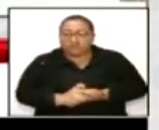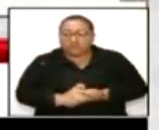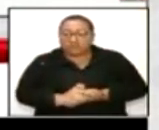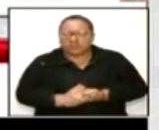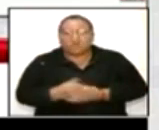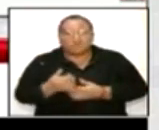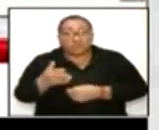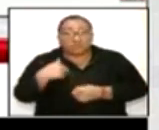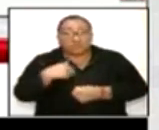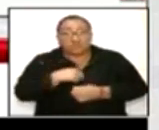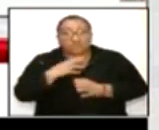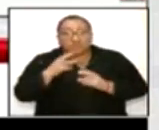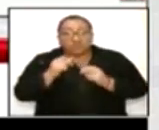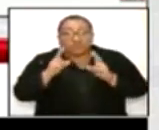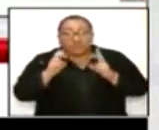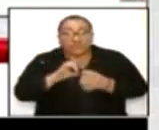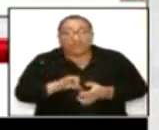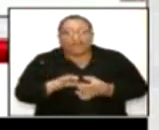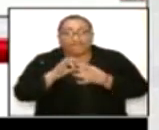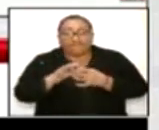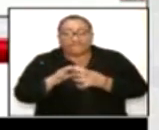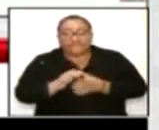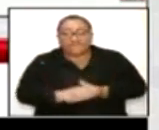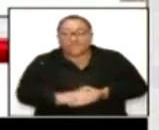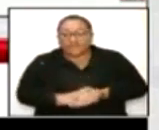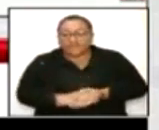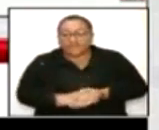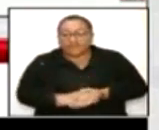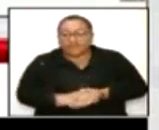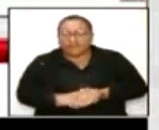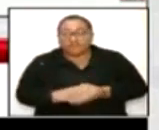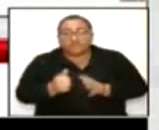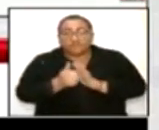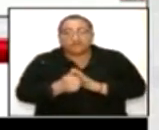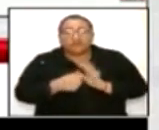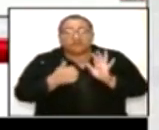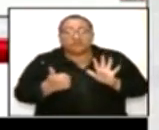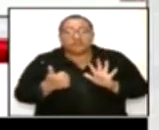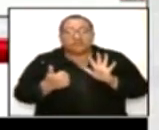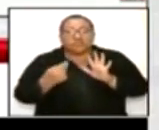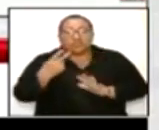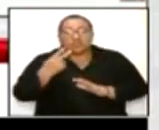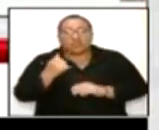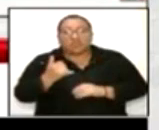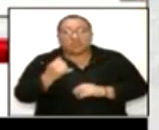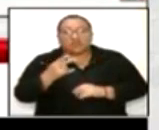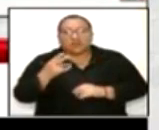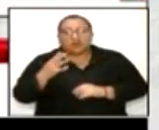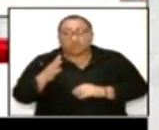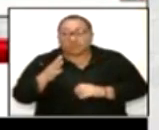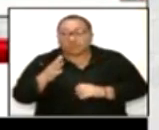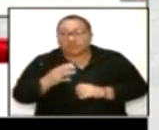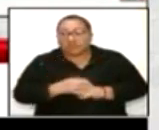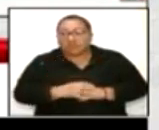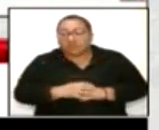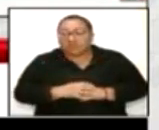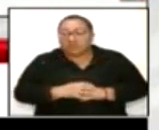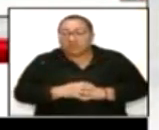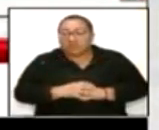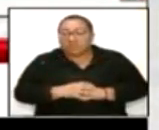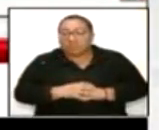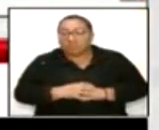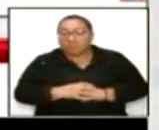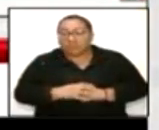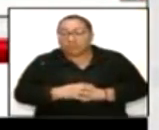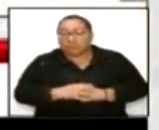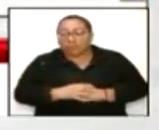que estamos tratando, son especialmente relevantes sus artículos 6, 12 y 24. El artículo 6